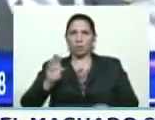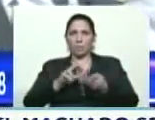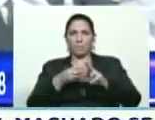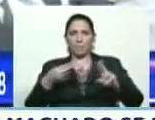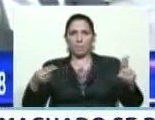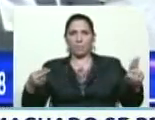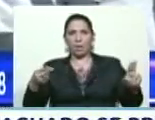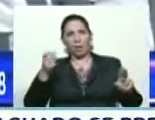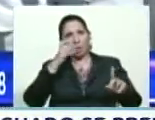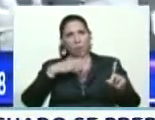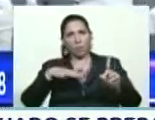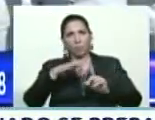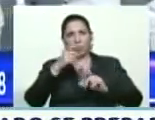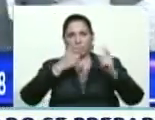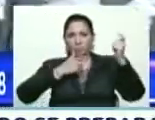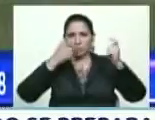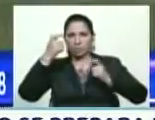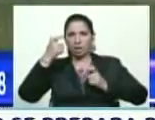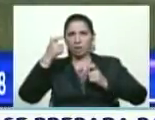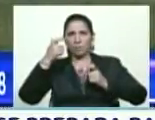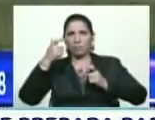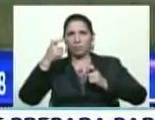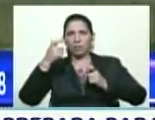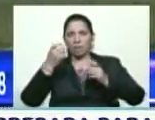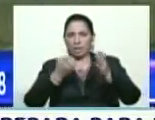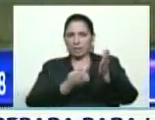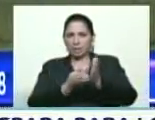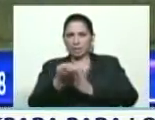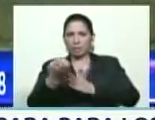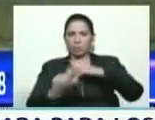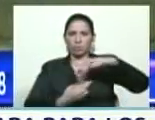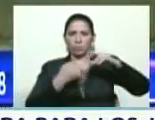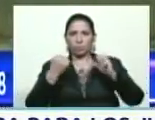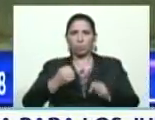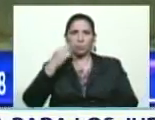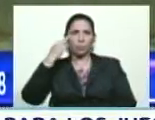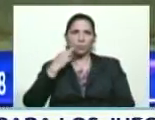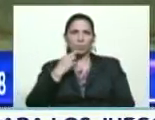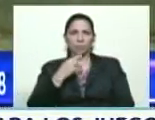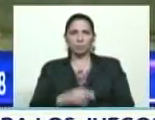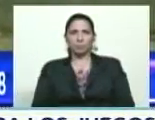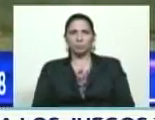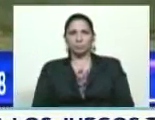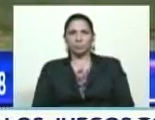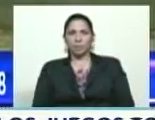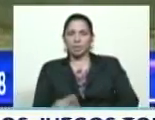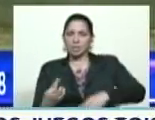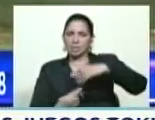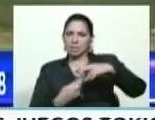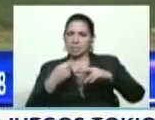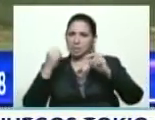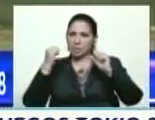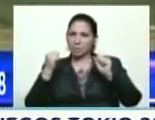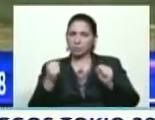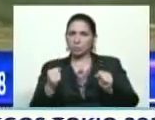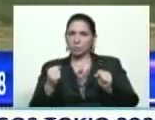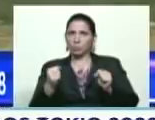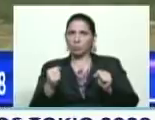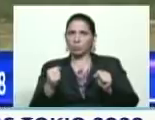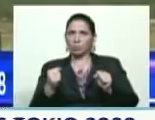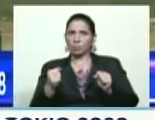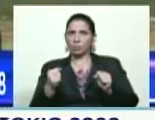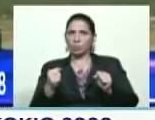Hugo Rafael Chávez Frías, comandante supremo y eterno de la Revolución Bolivariana. Revolución ni juicio.